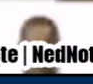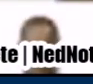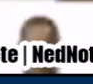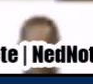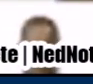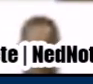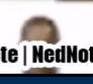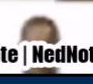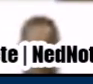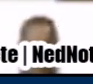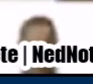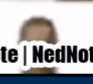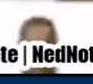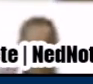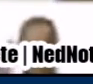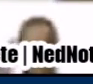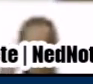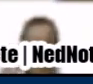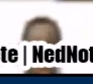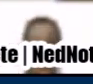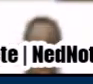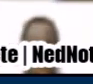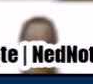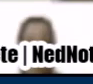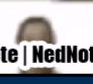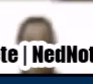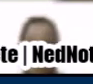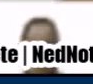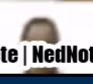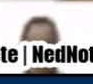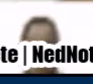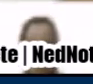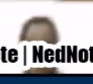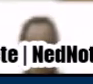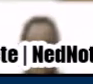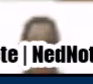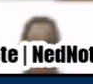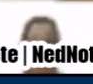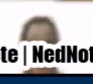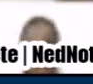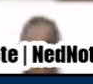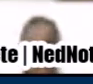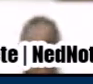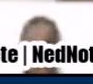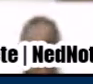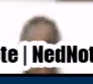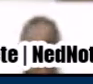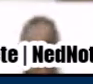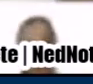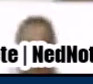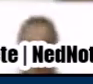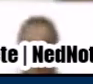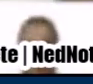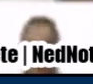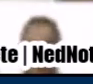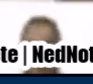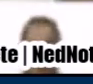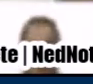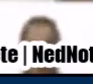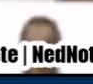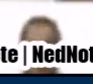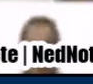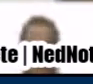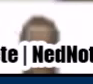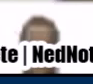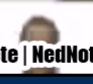gran problema es que hoy la dictadura no quiere ni puede, y atención con esto, disputarse el poder en buena lid. Esa